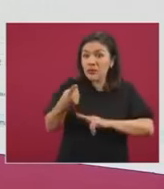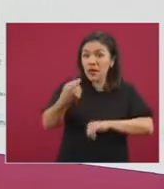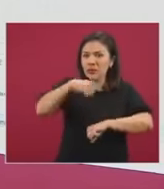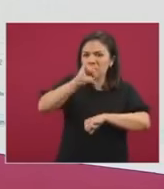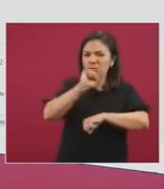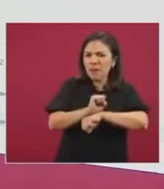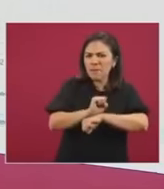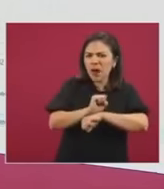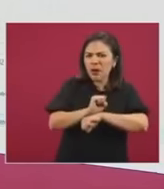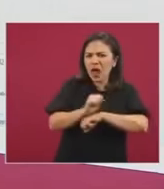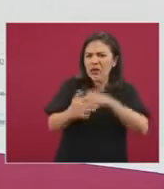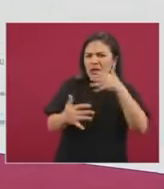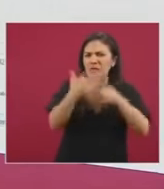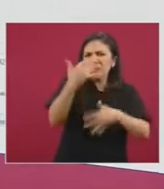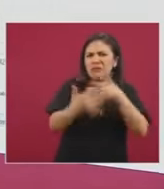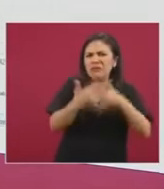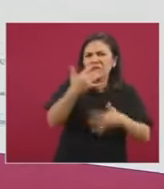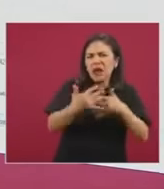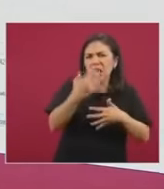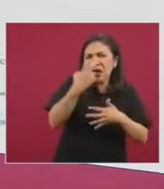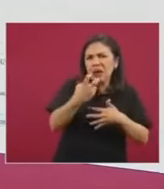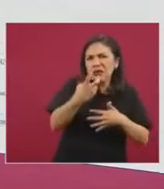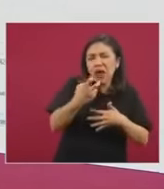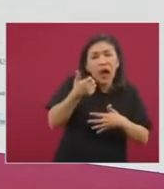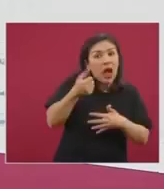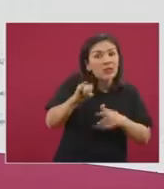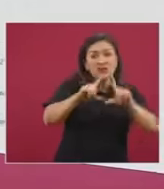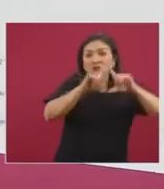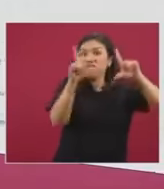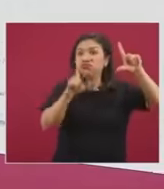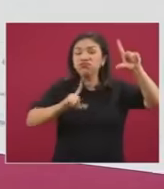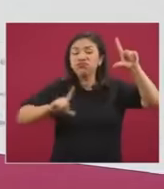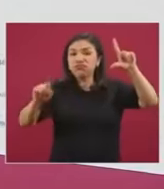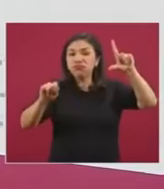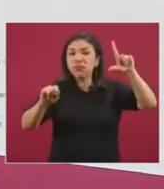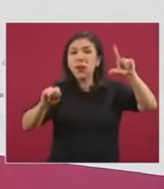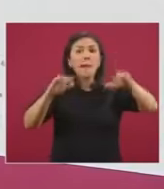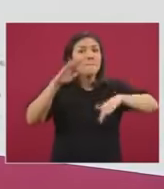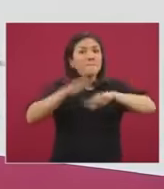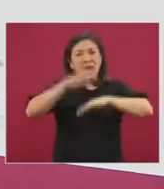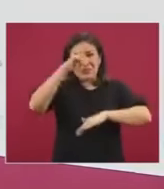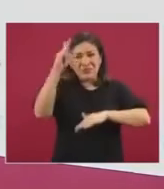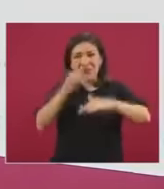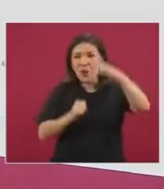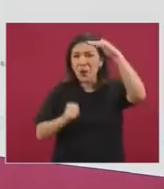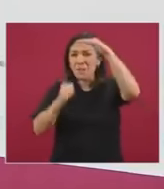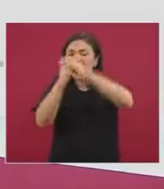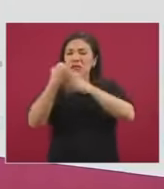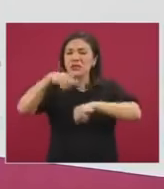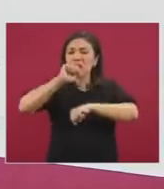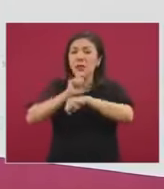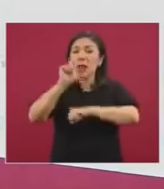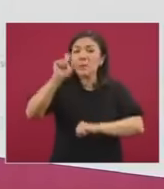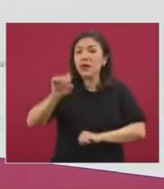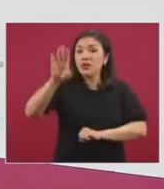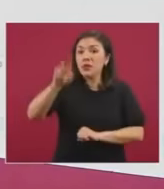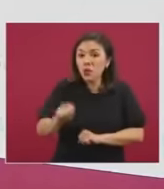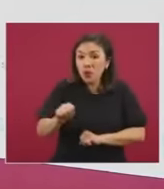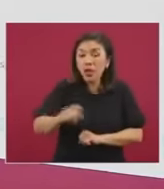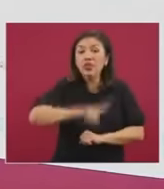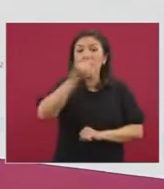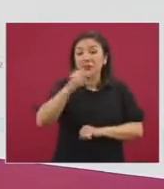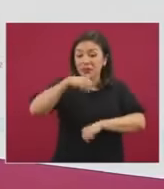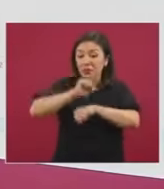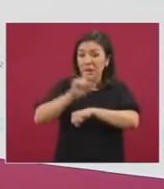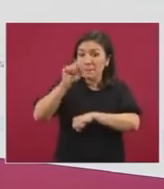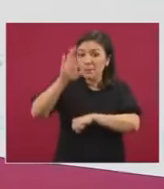la semana 15, más o menos a nivel nacional. Llegamos a un pico en la semana 29, y de la